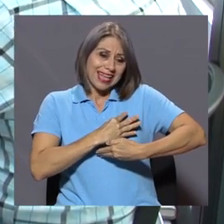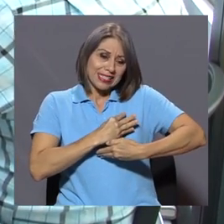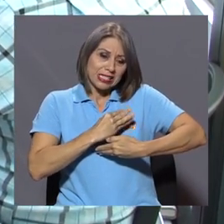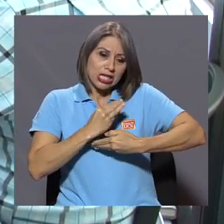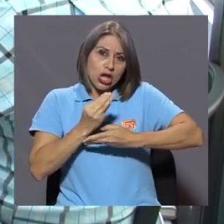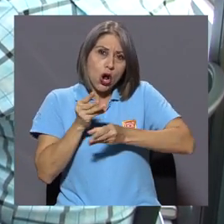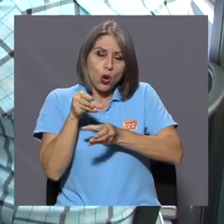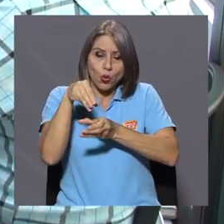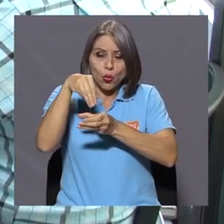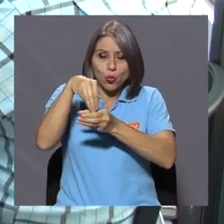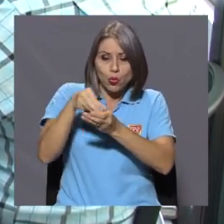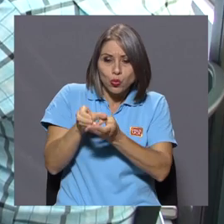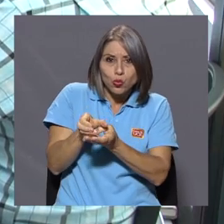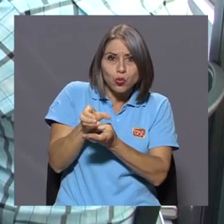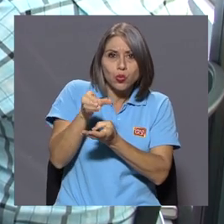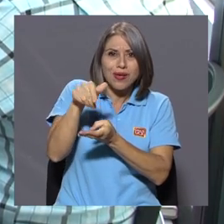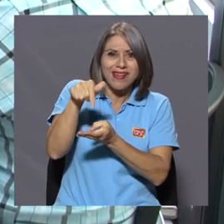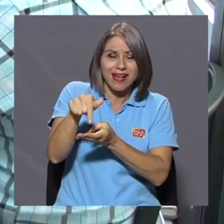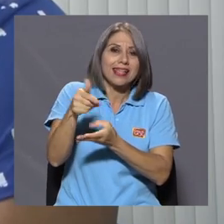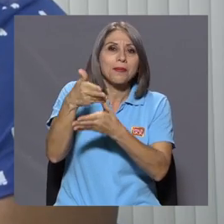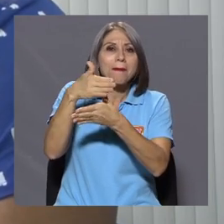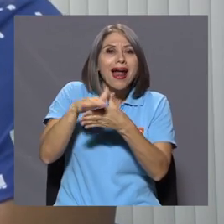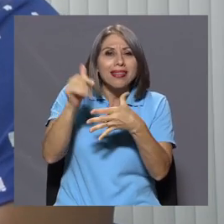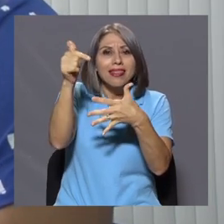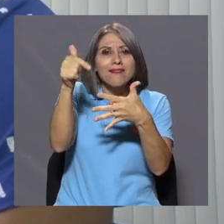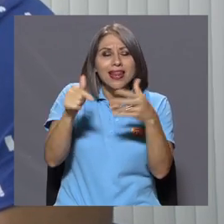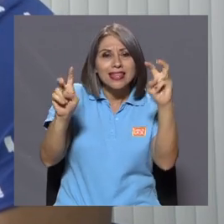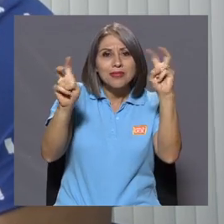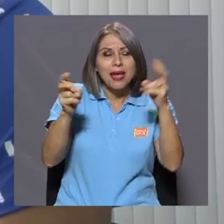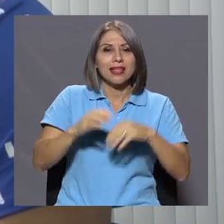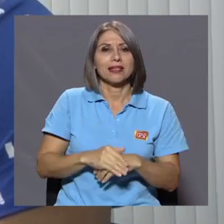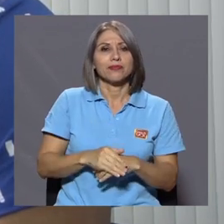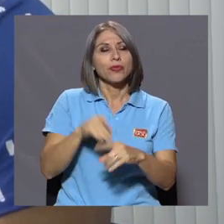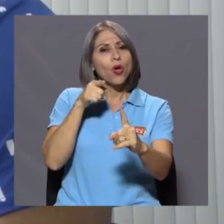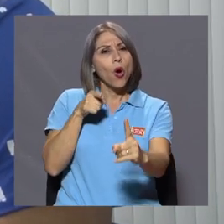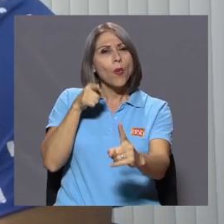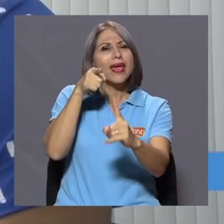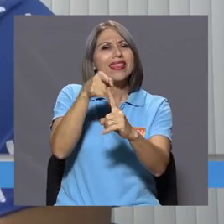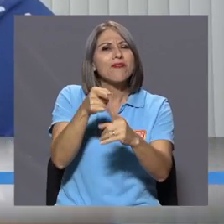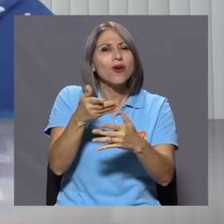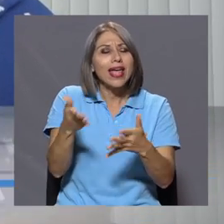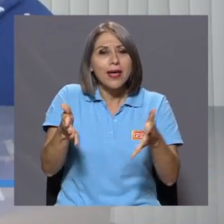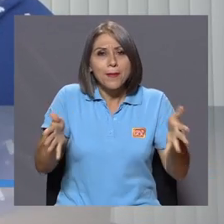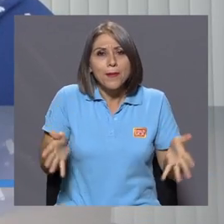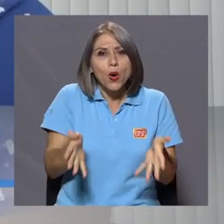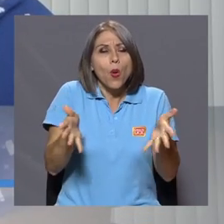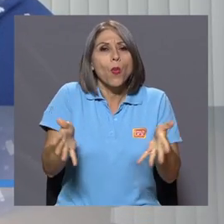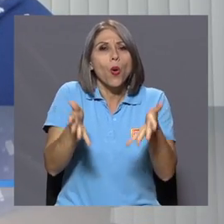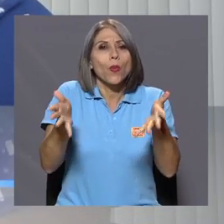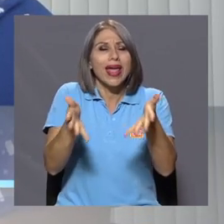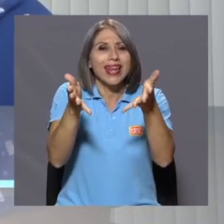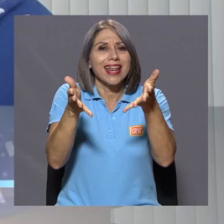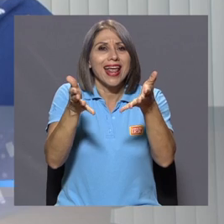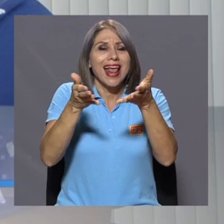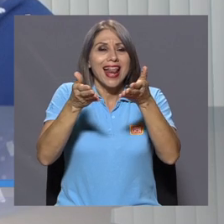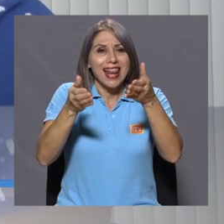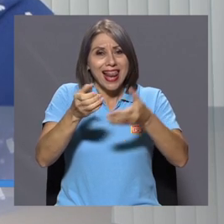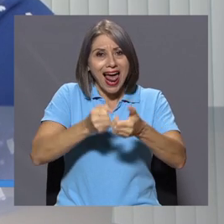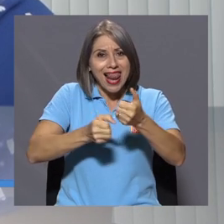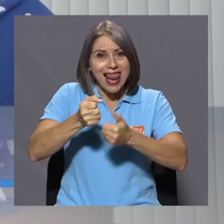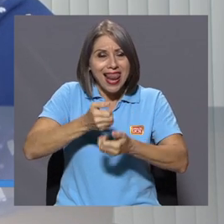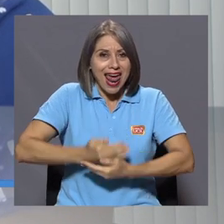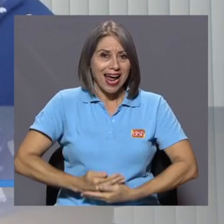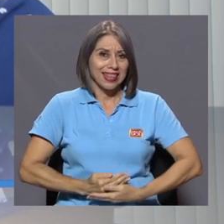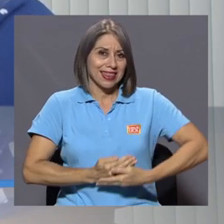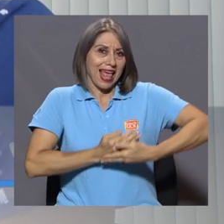las temáticas abordadas. El objetivo es promover la lactancia materna en toda la población.